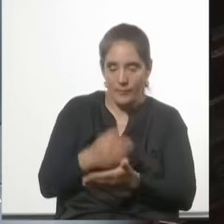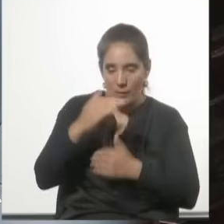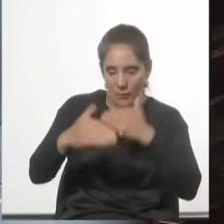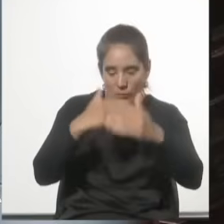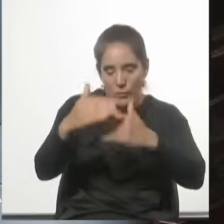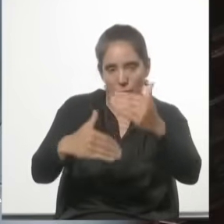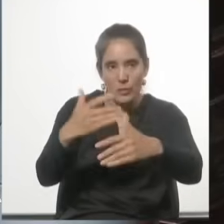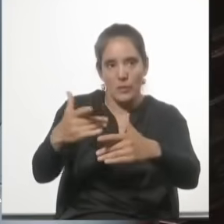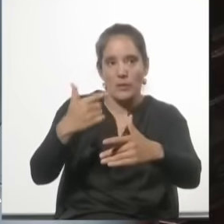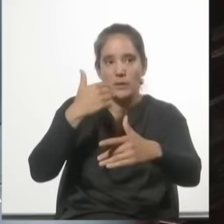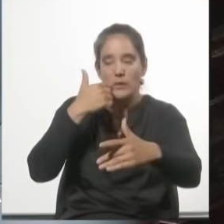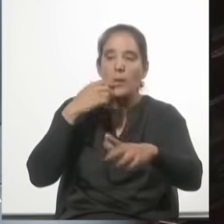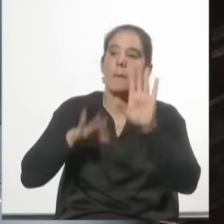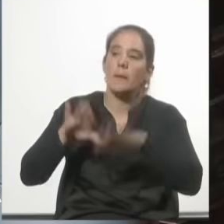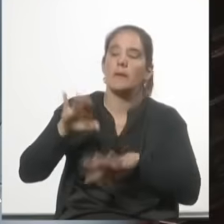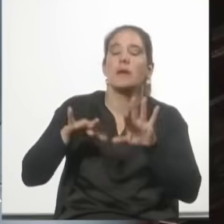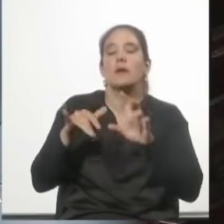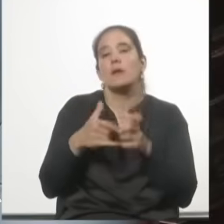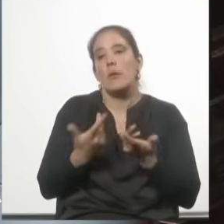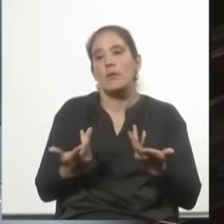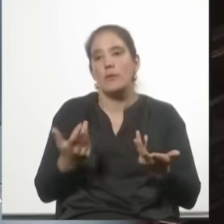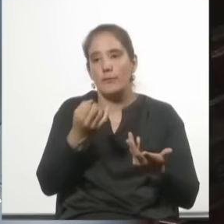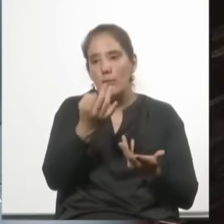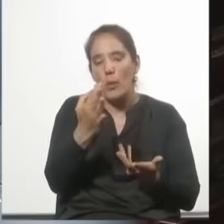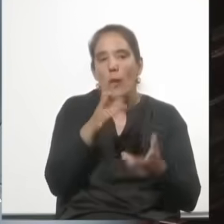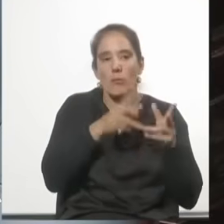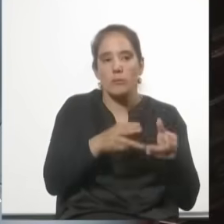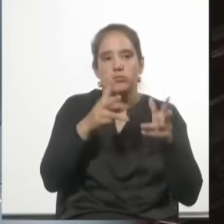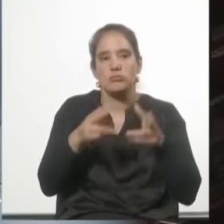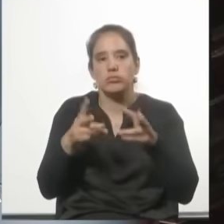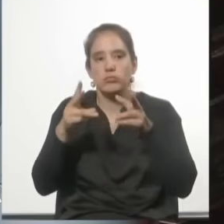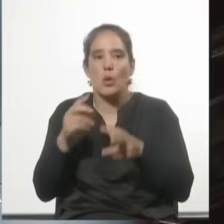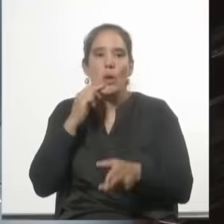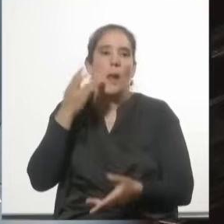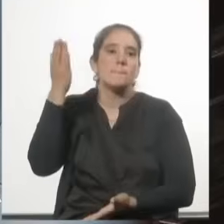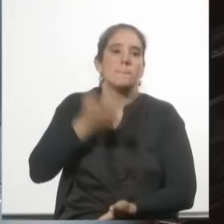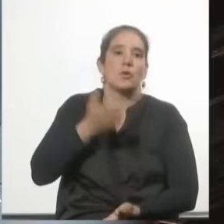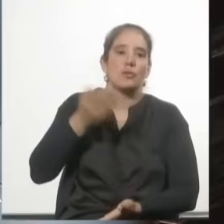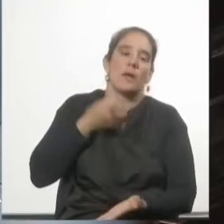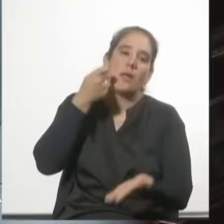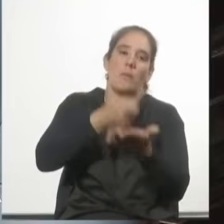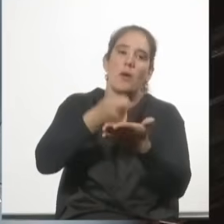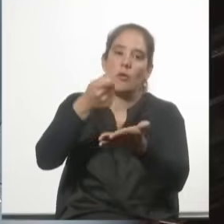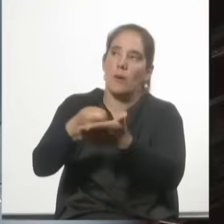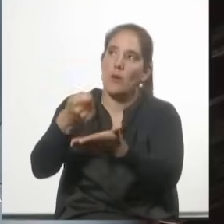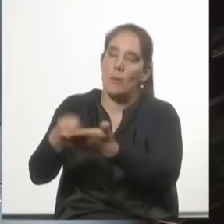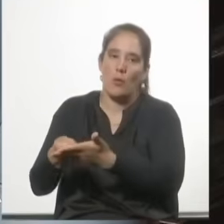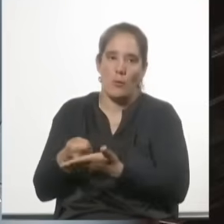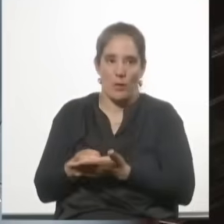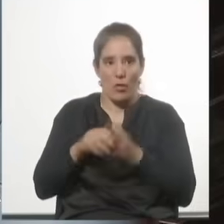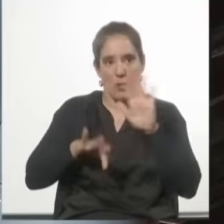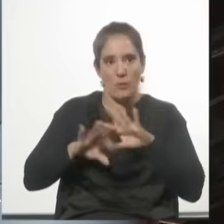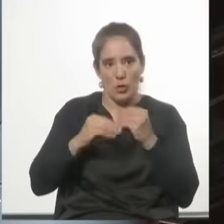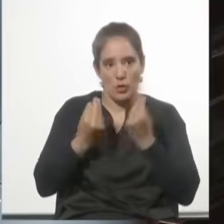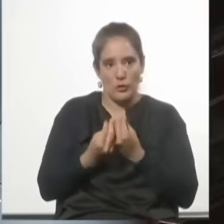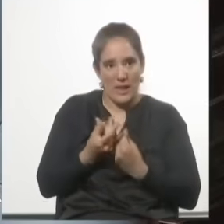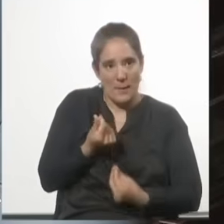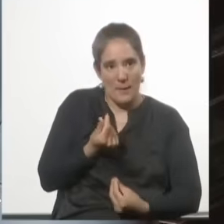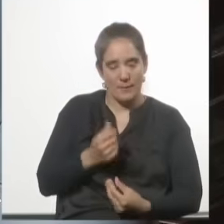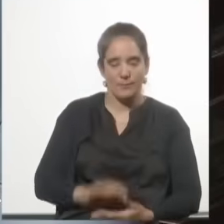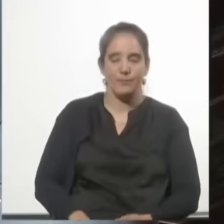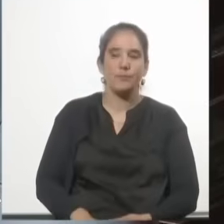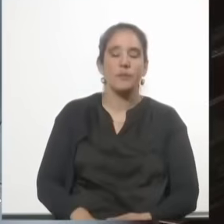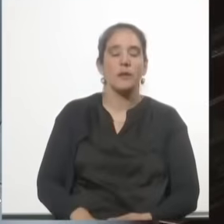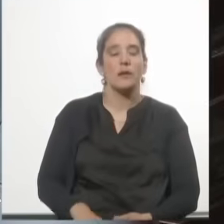obras, fijando los diversos hitos que deben cumplirse en cada etapa y el porcentaje de liberación del precio. Como comentario inicial,